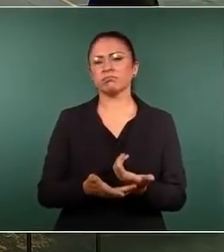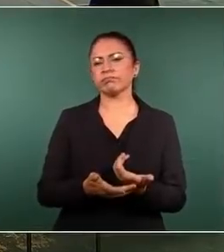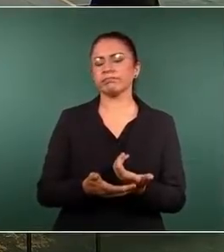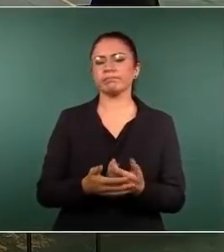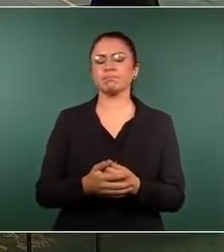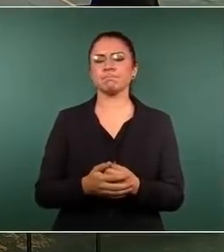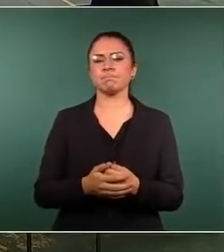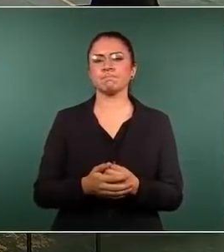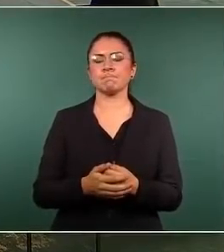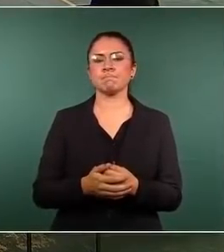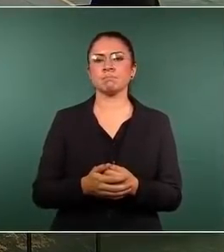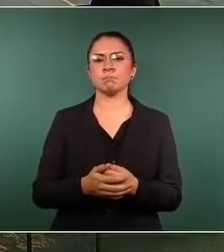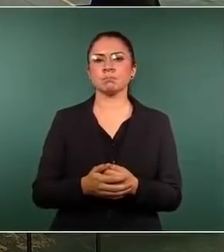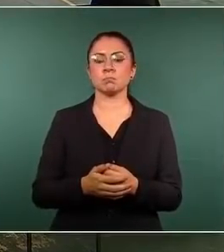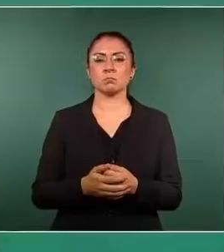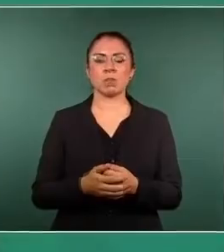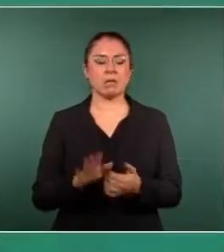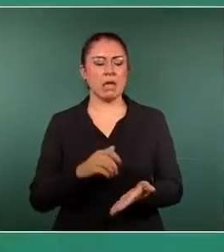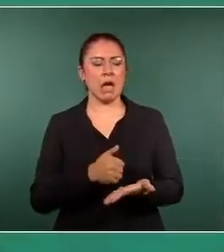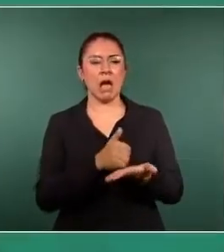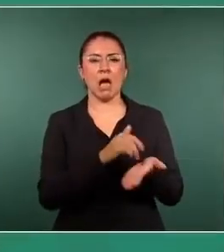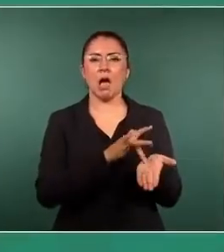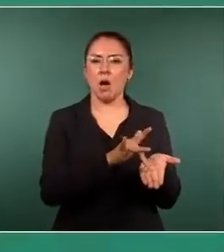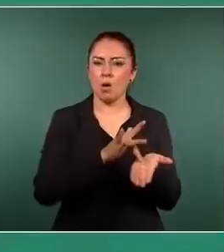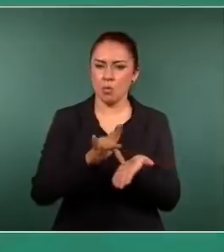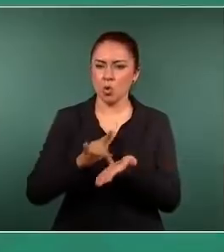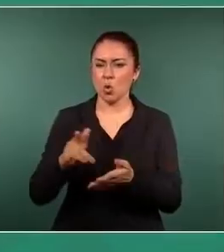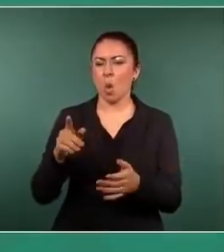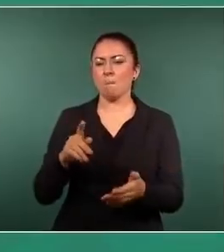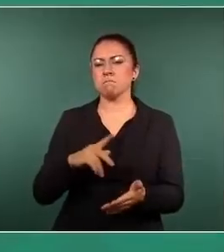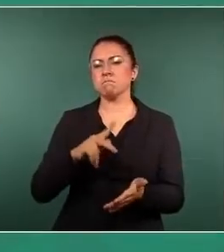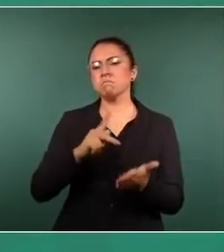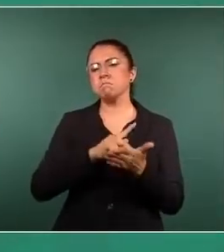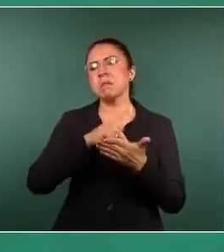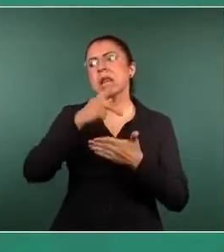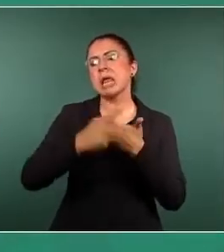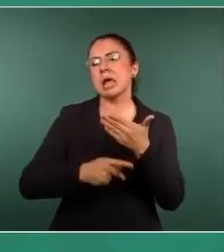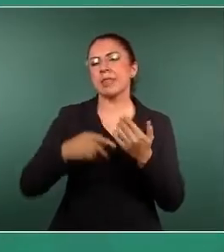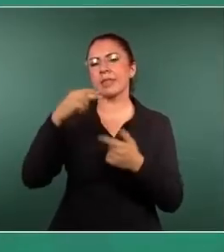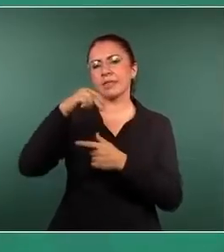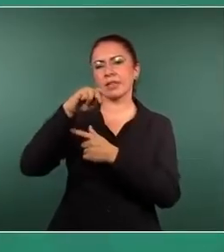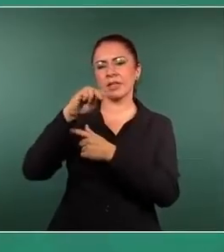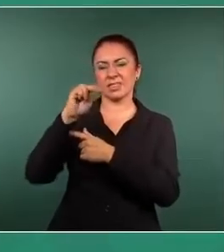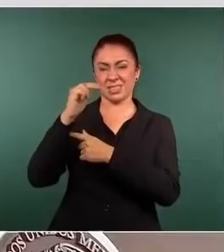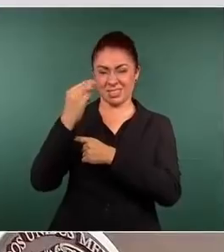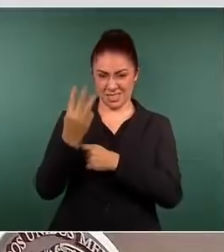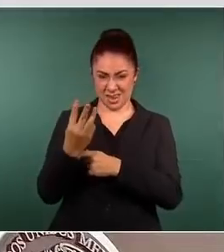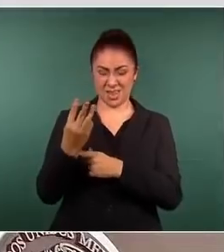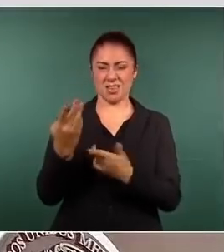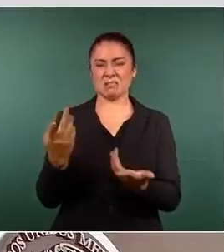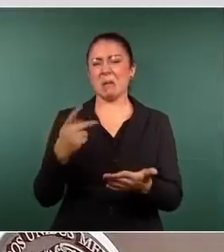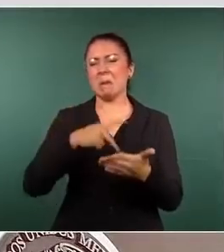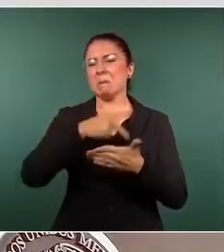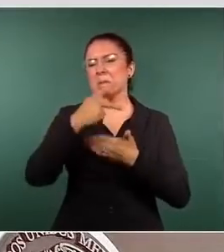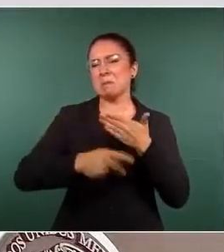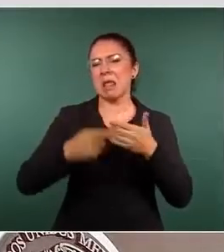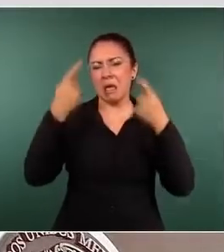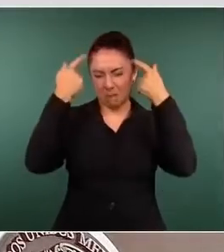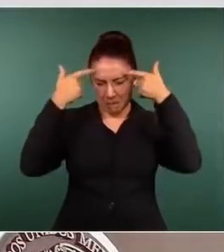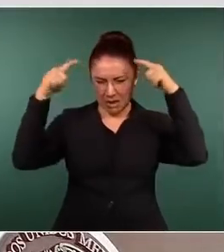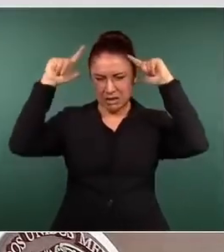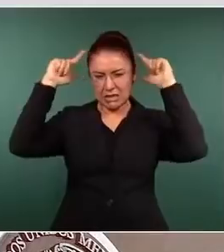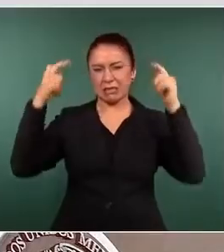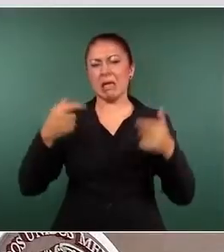en el auxilio de la población en el plan dn3 el plan marina y el plan de la guardia nacional se han participado